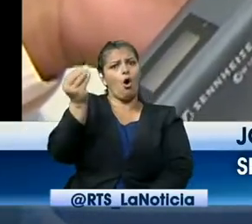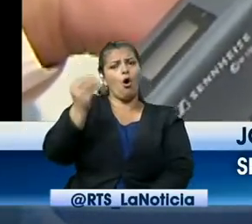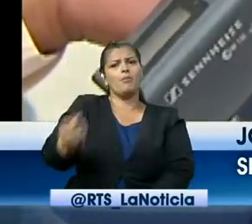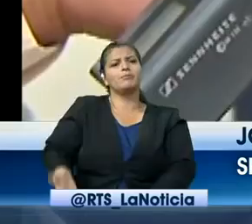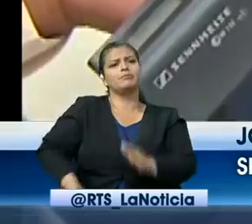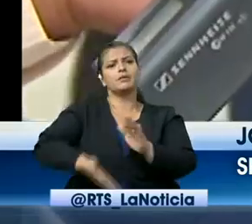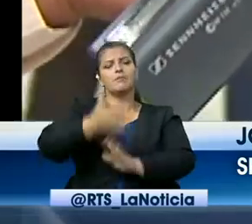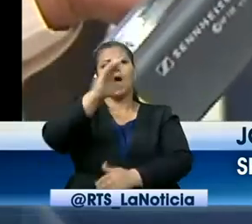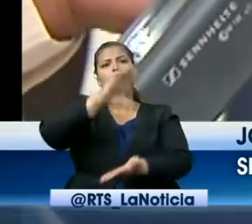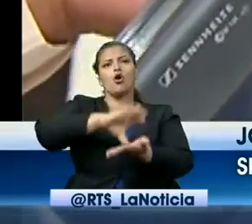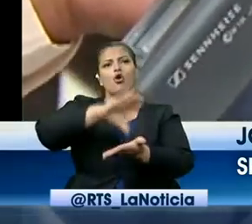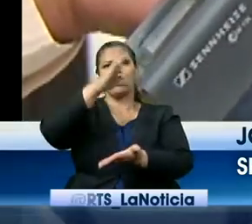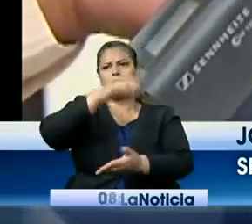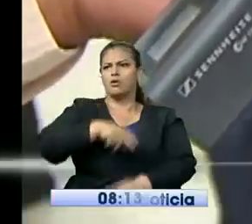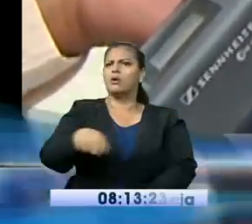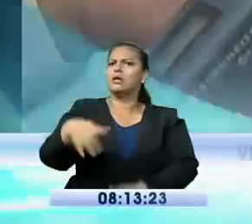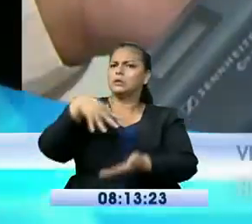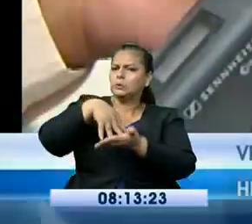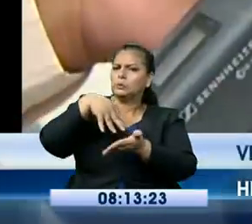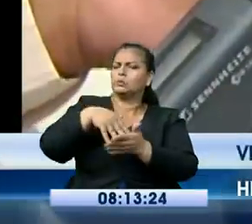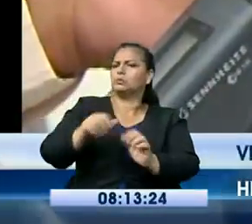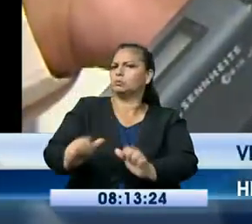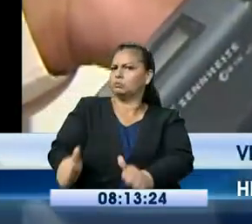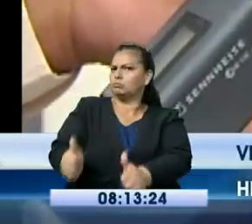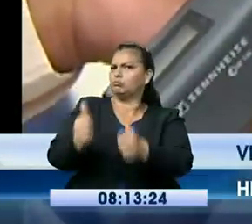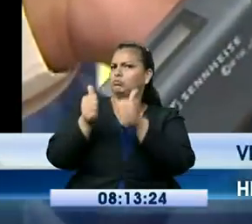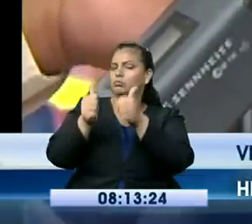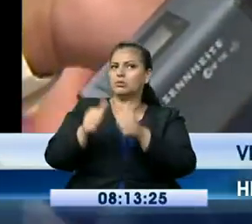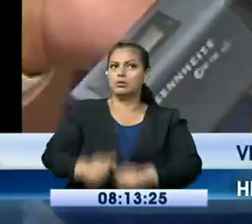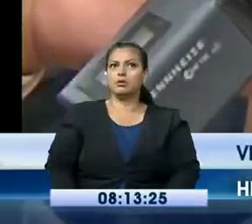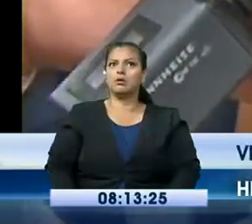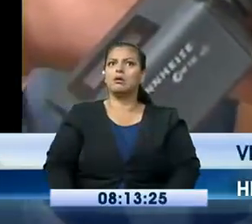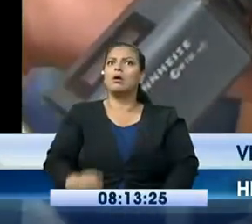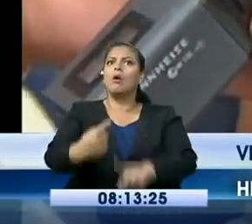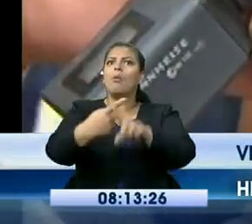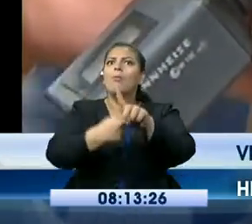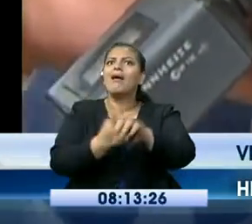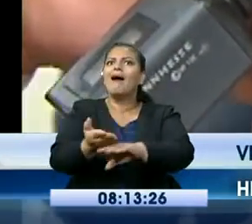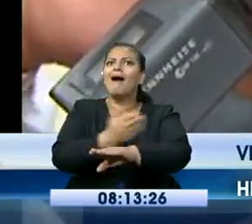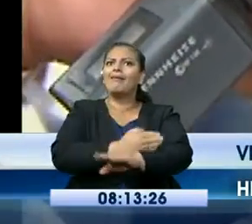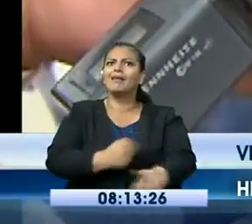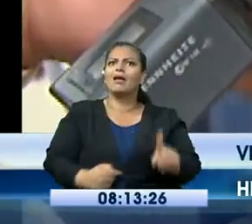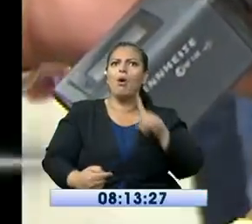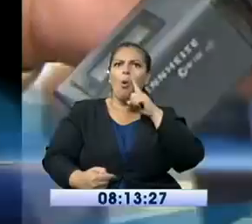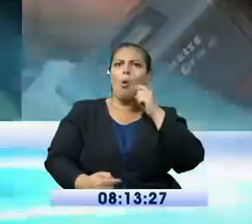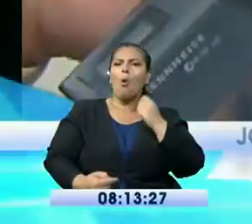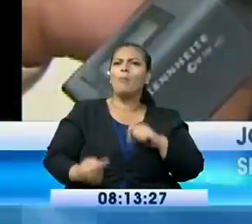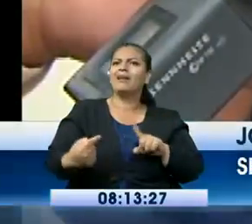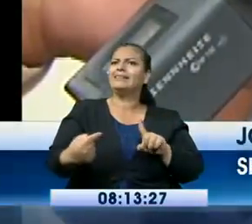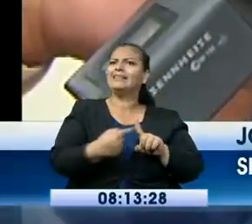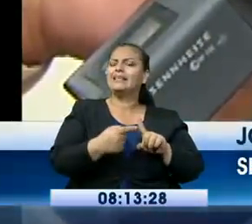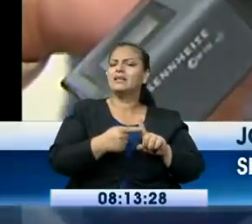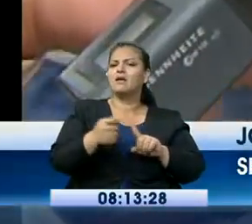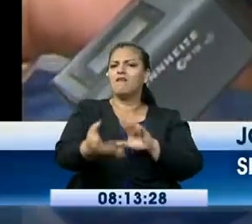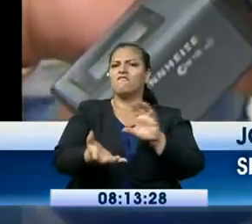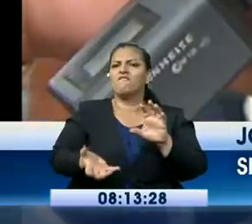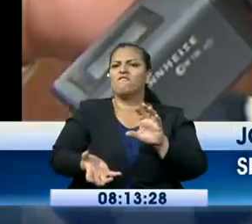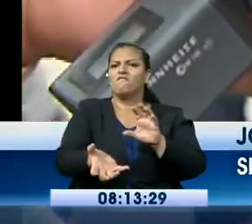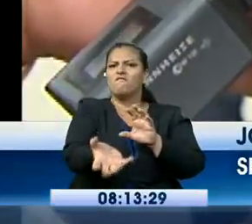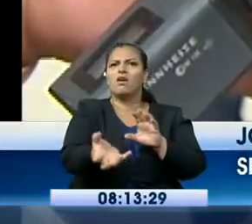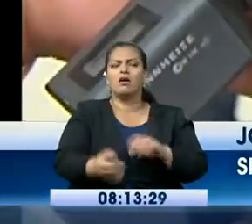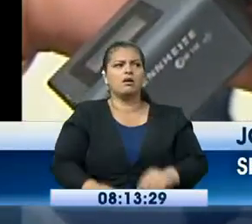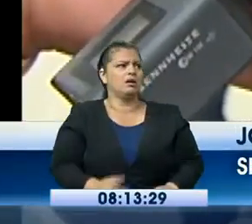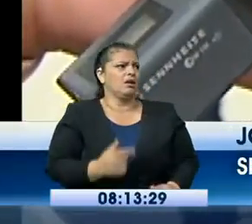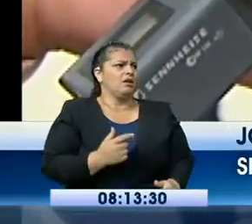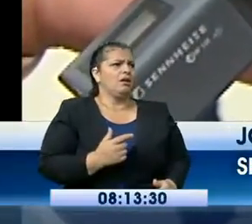colegio y mira lo que le pasa no es la primera vez con el mismo tipo hace un mes pasó lo mismo pero lamentablemente nadie colaboró misma ni va sola no